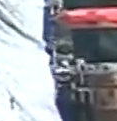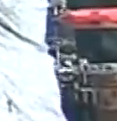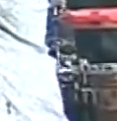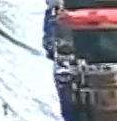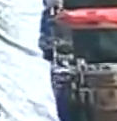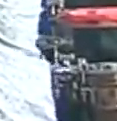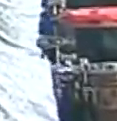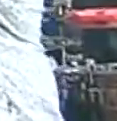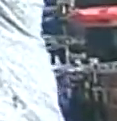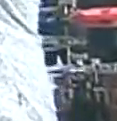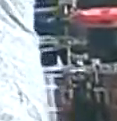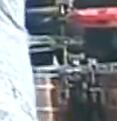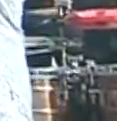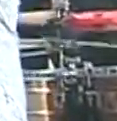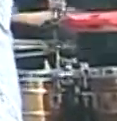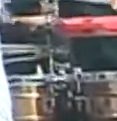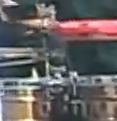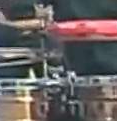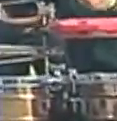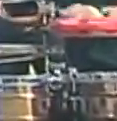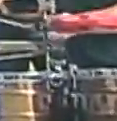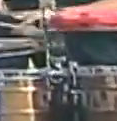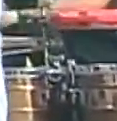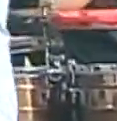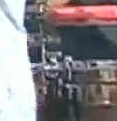¡Vaya comando!